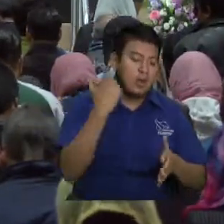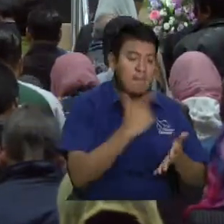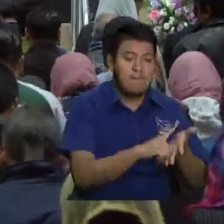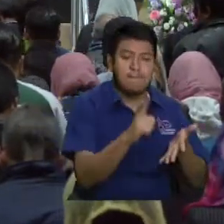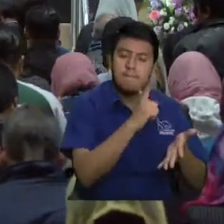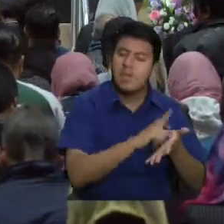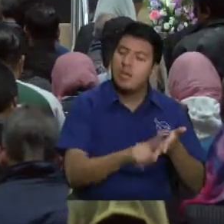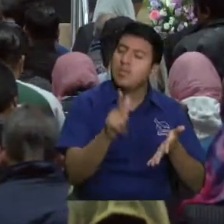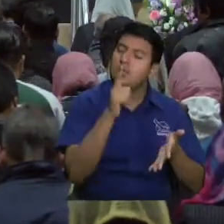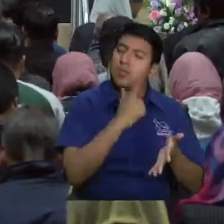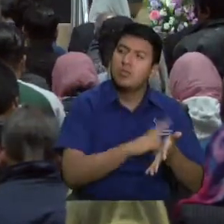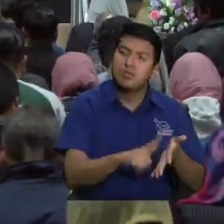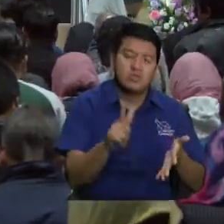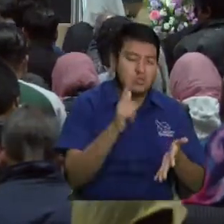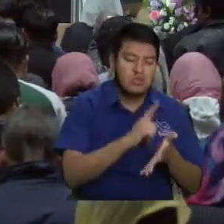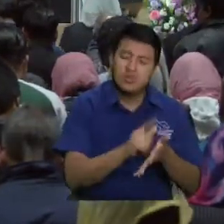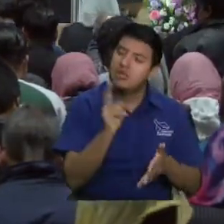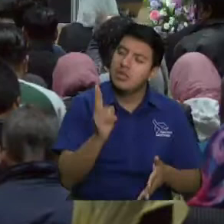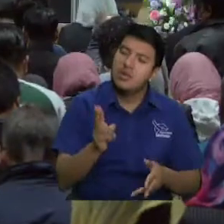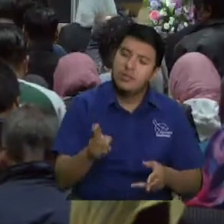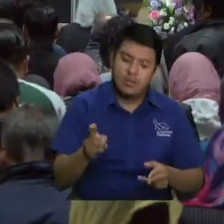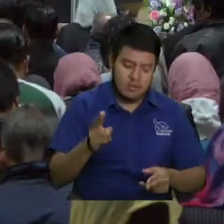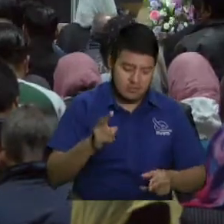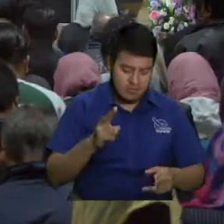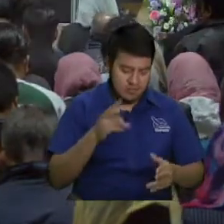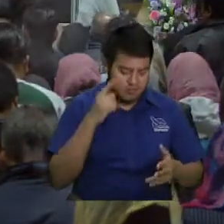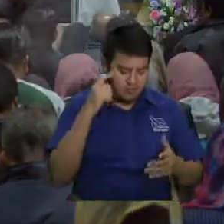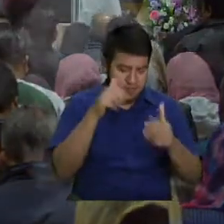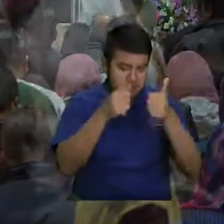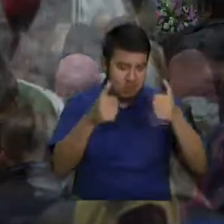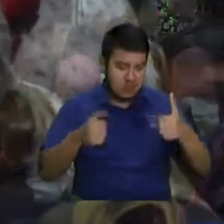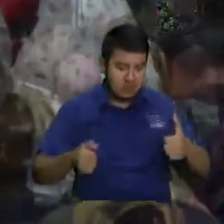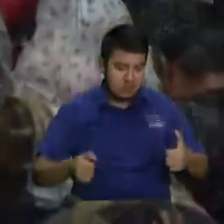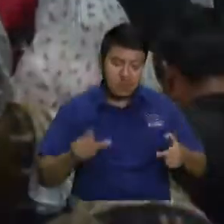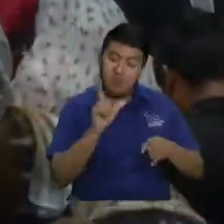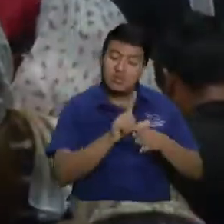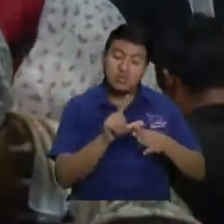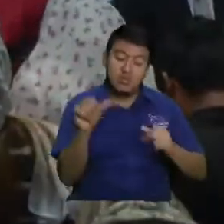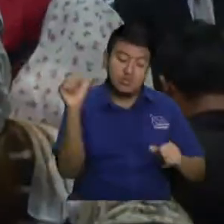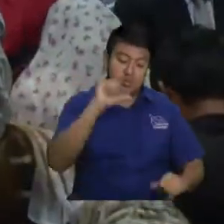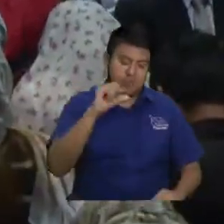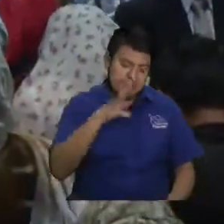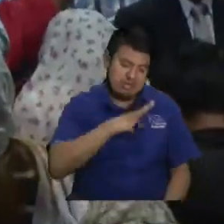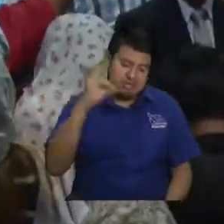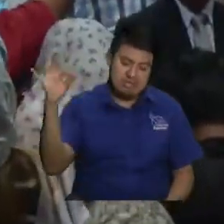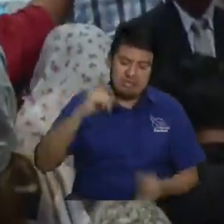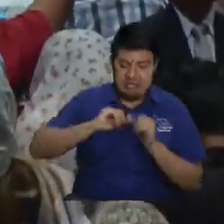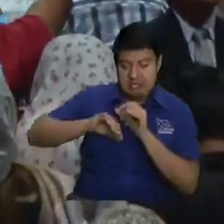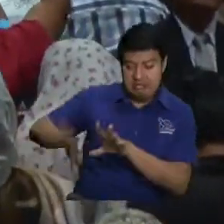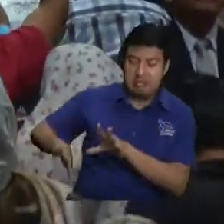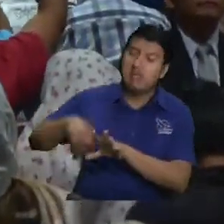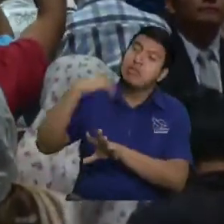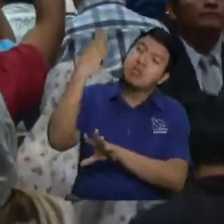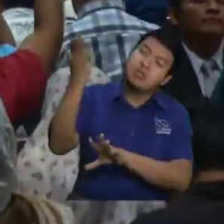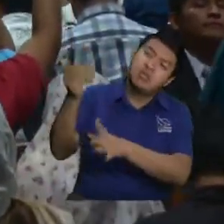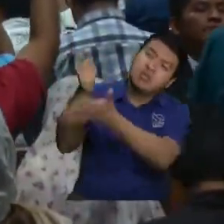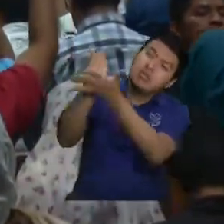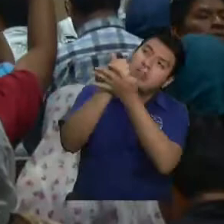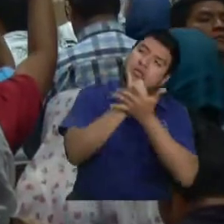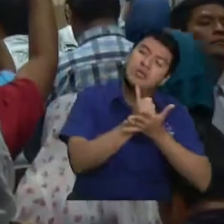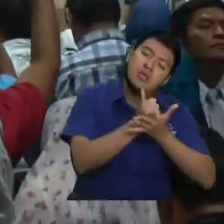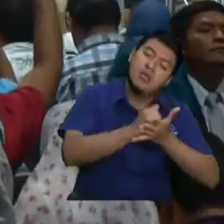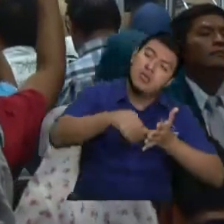limpiando constantemente, estamos sacando la basura, las cosas que no son. Y te pedimos ayuda incluso para